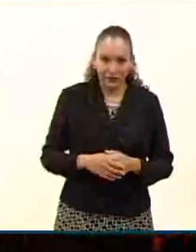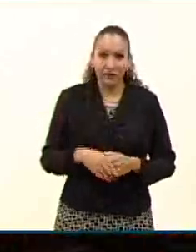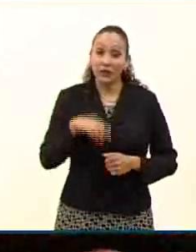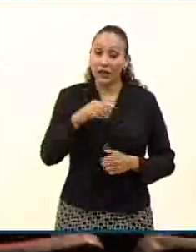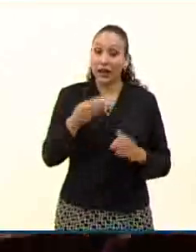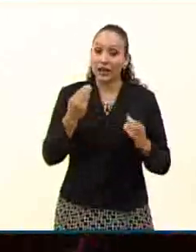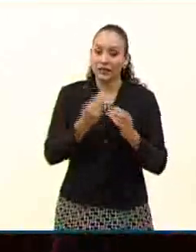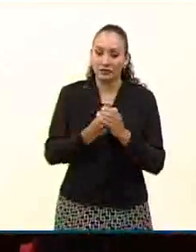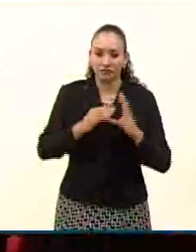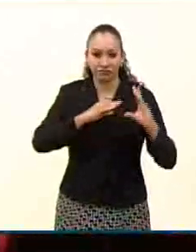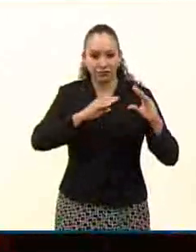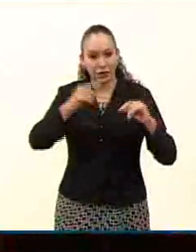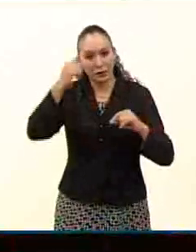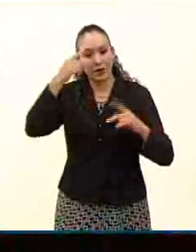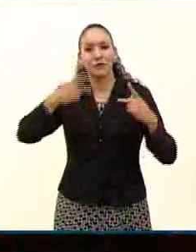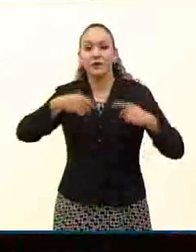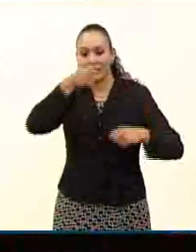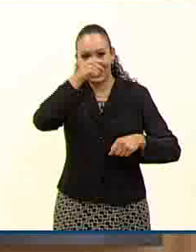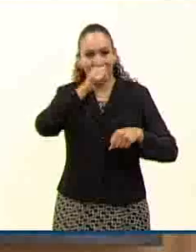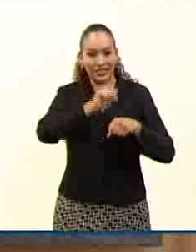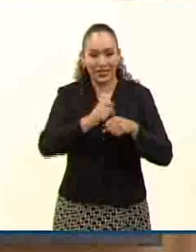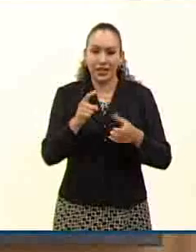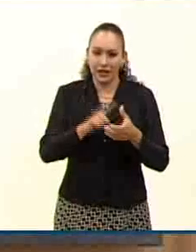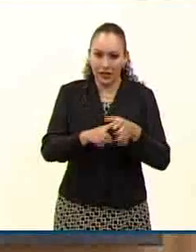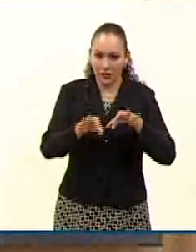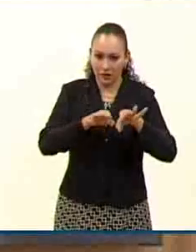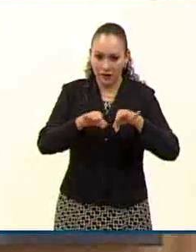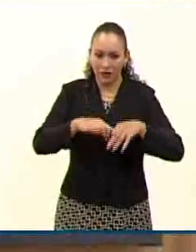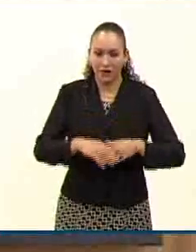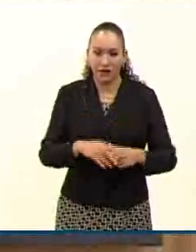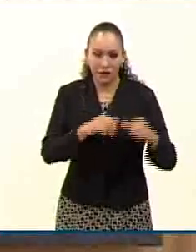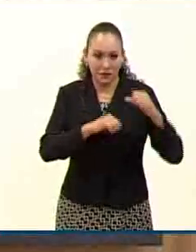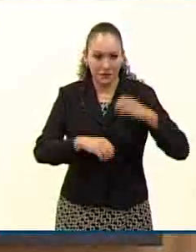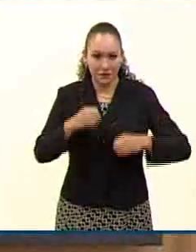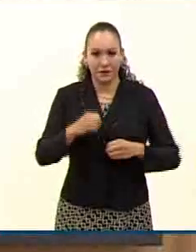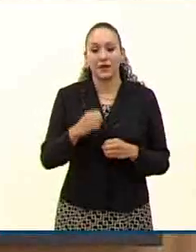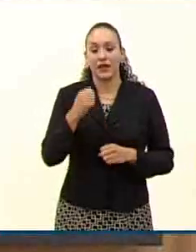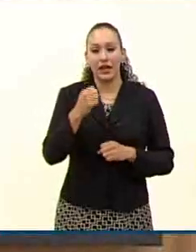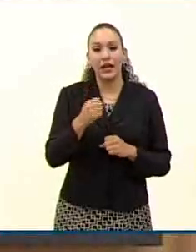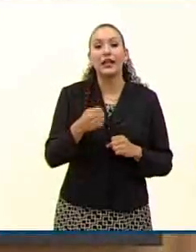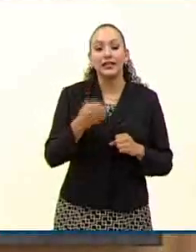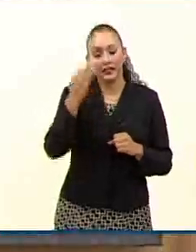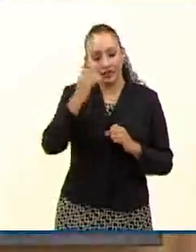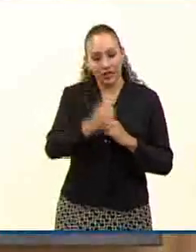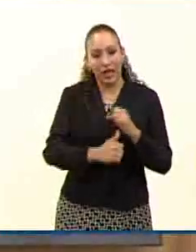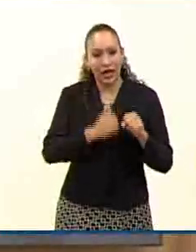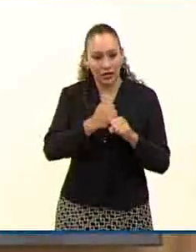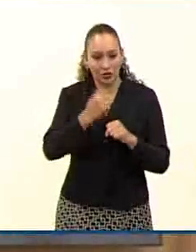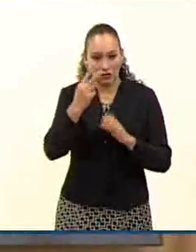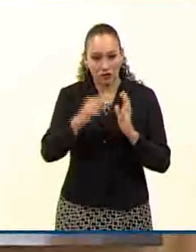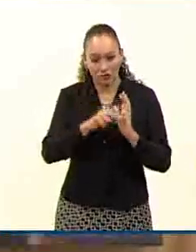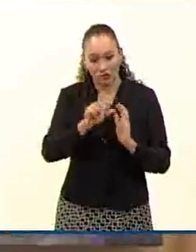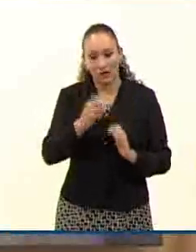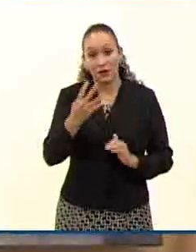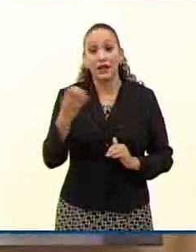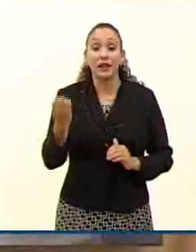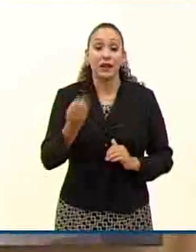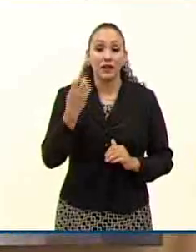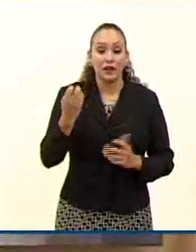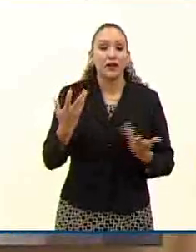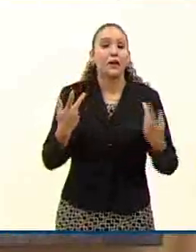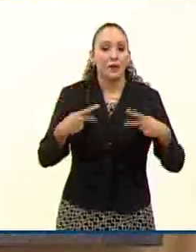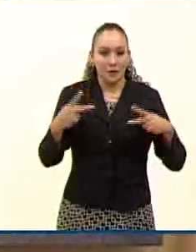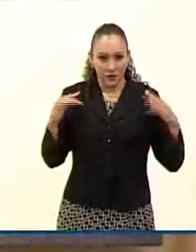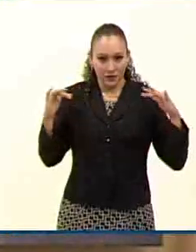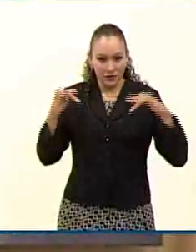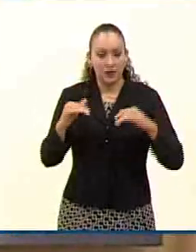formación para personas secretarias del Poder Judicial de la Federación, en su edición 2024, un evento que contó con la participación